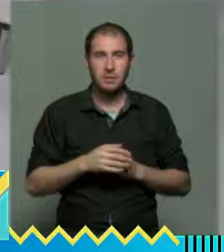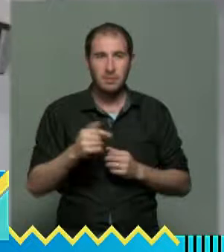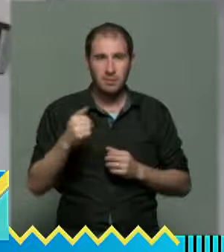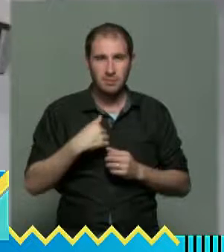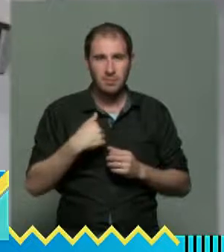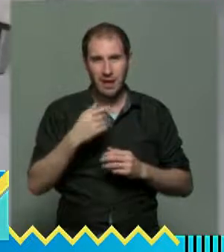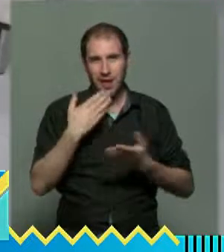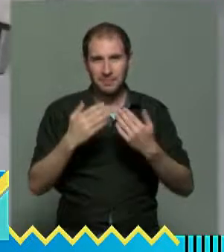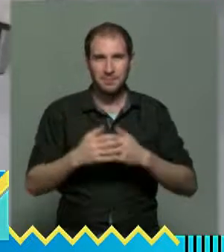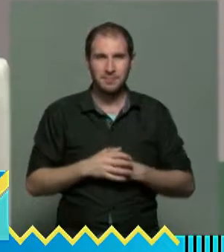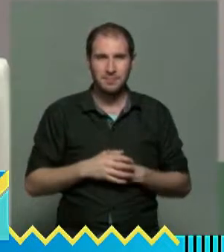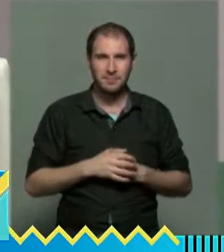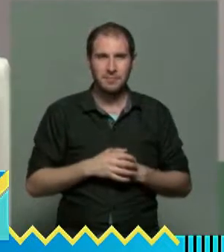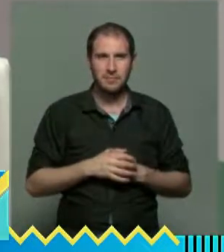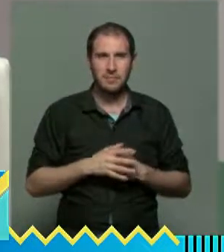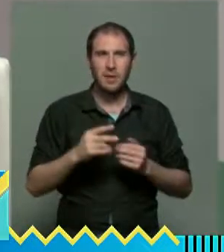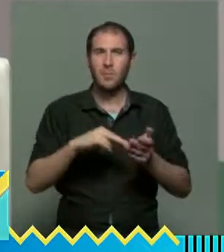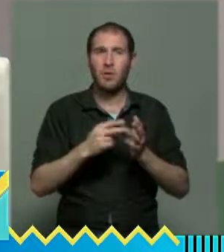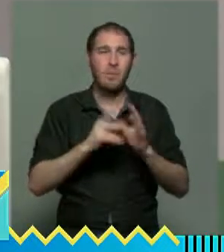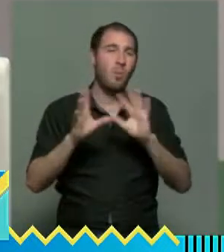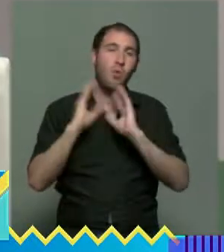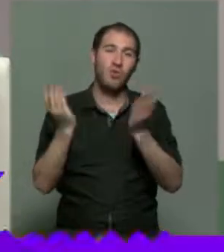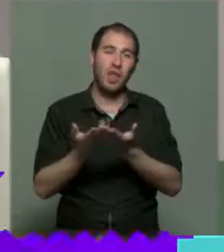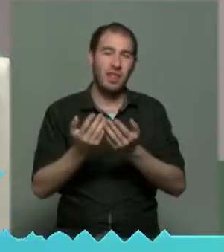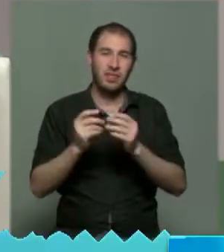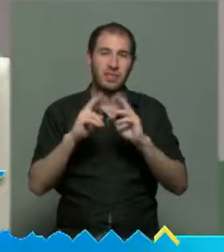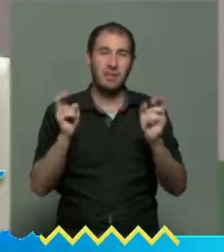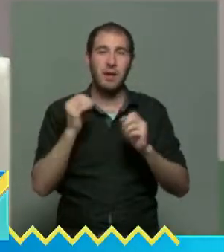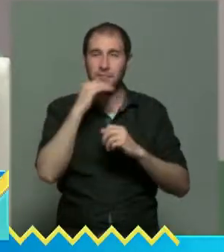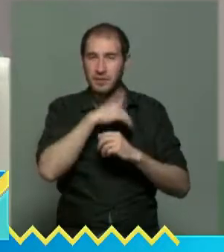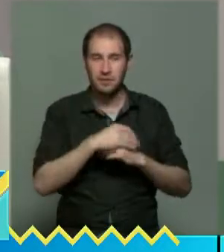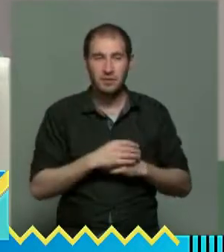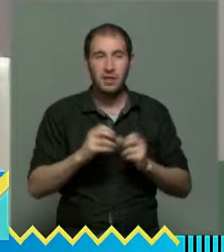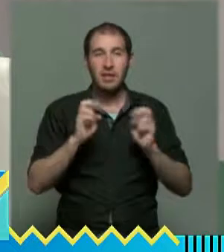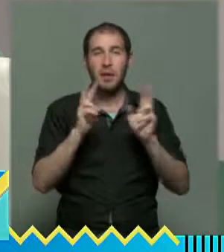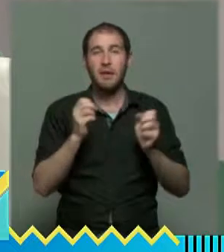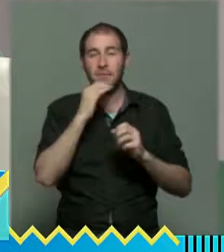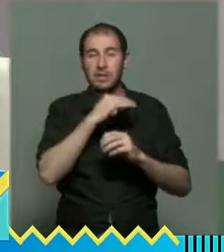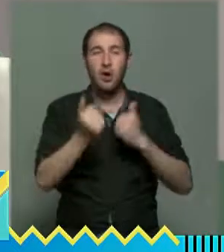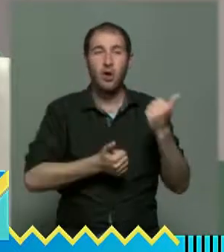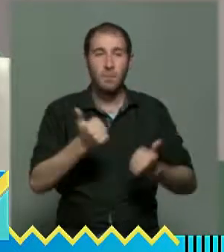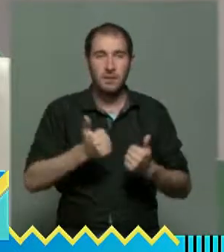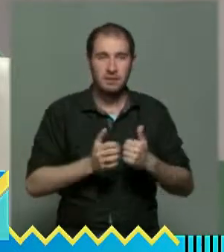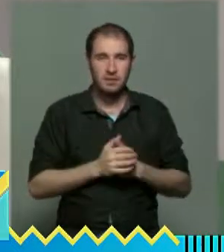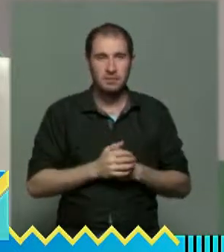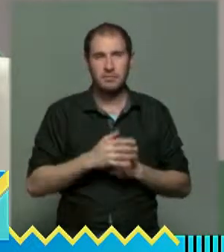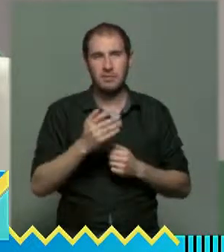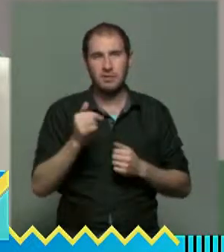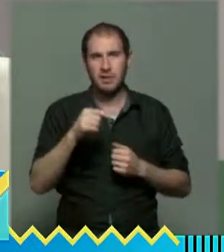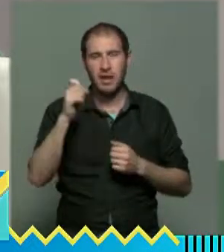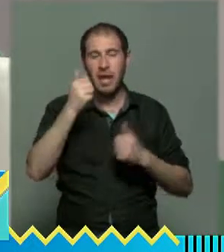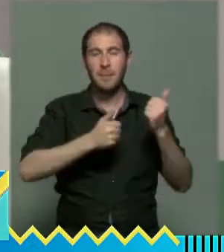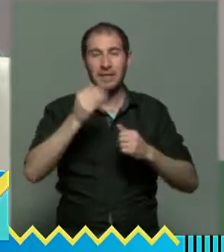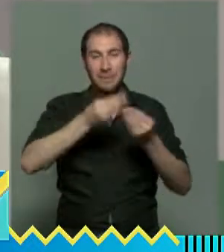nombre, ¿no? Sí. Es una problemática que está en el mundo del vino. En realidad el mundo del vino compite contra grandes transnacionales de la